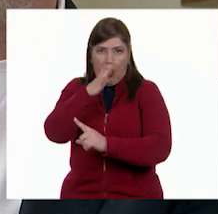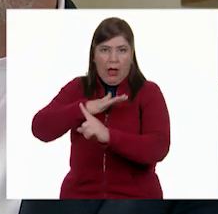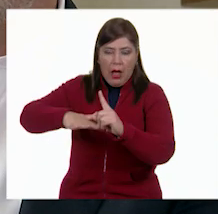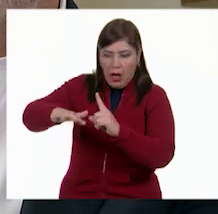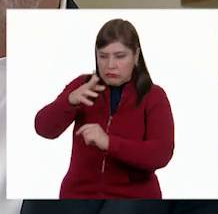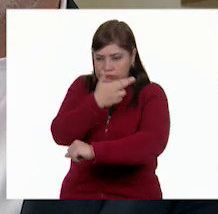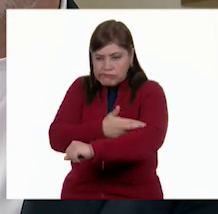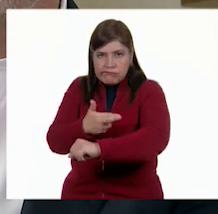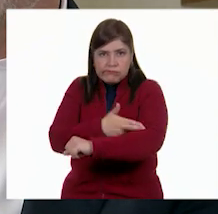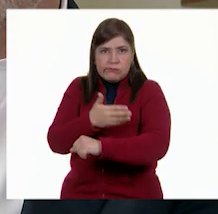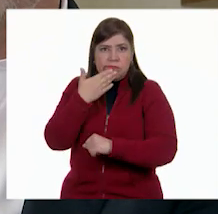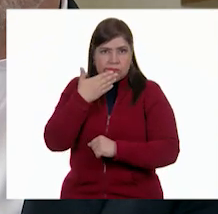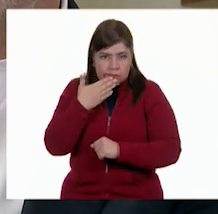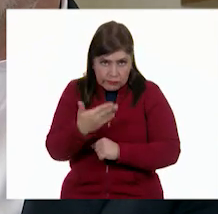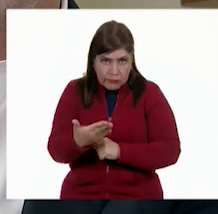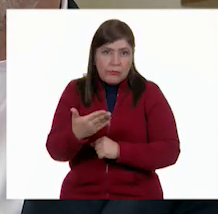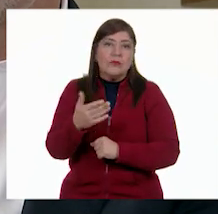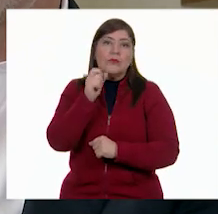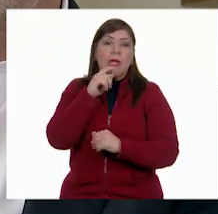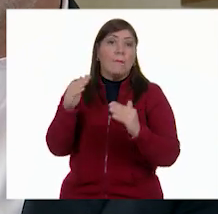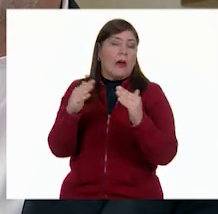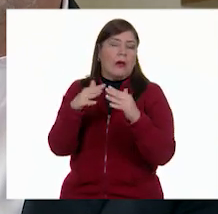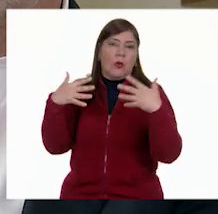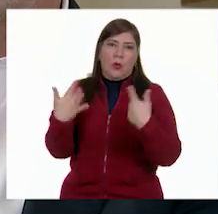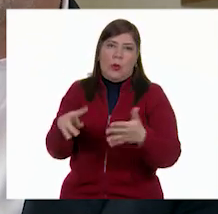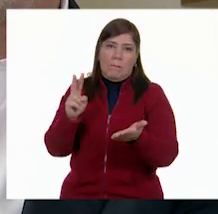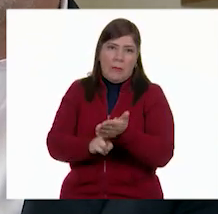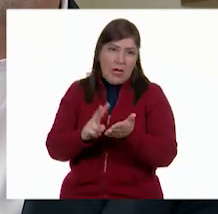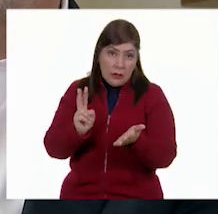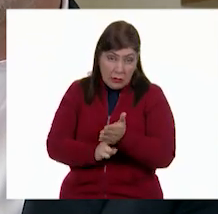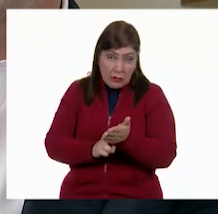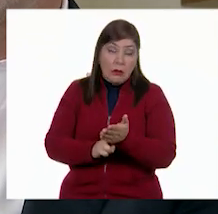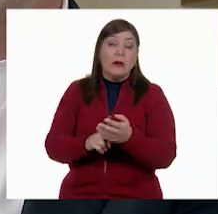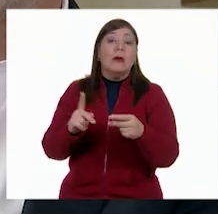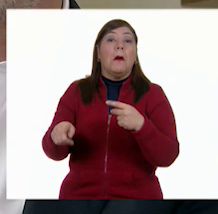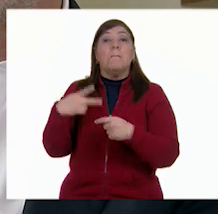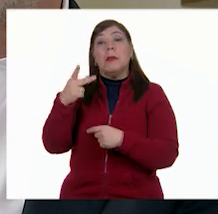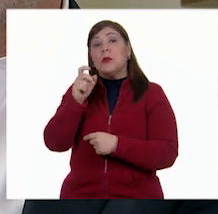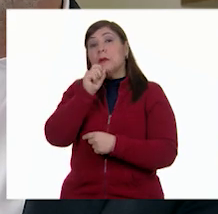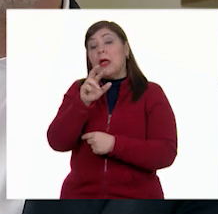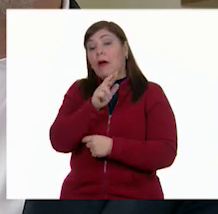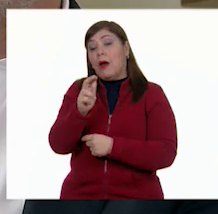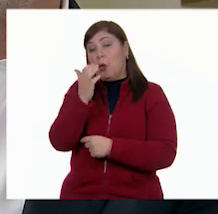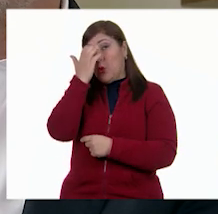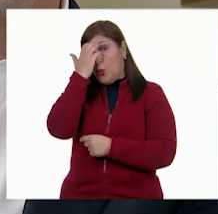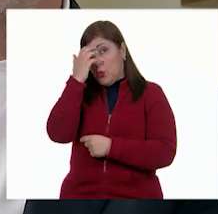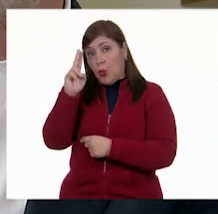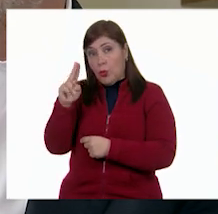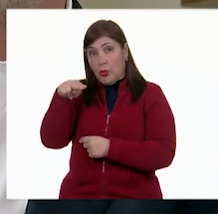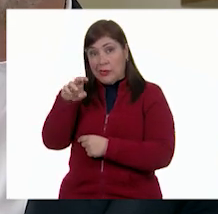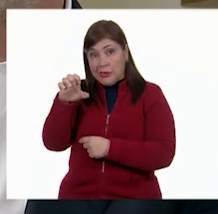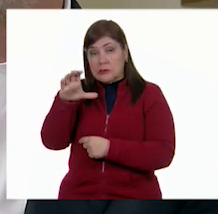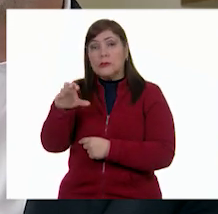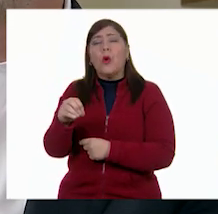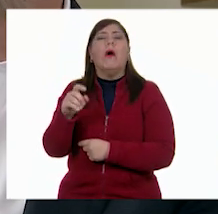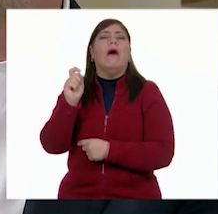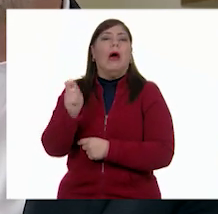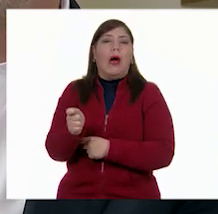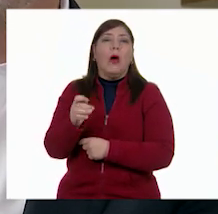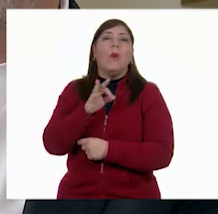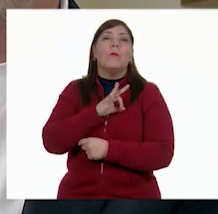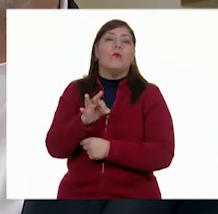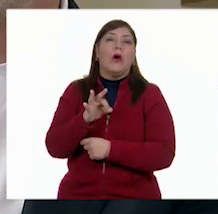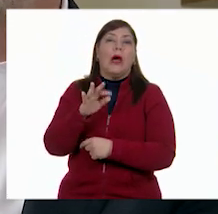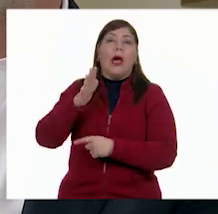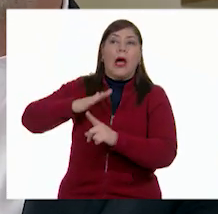gestionado, además de porque era una casa bien valiosa. Pero a su vez el reconocimiento de la UNESCO ha permitido que mucha más gente se